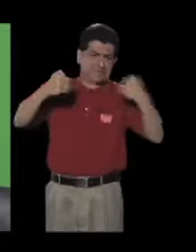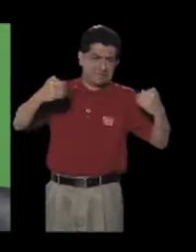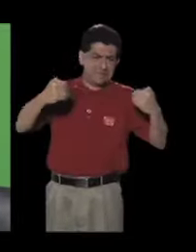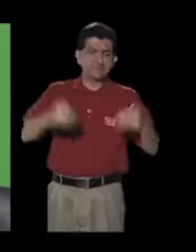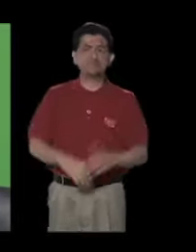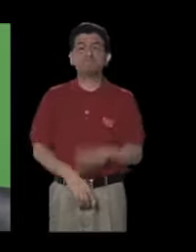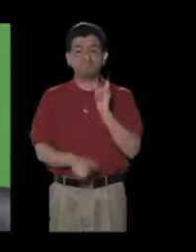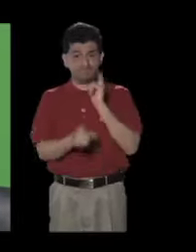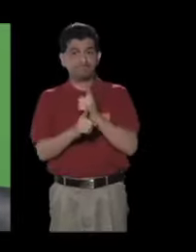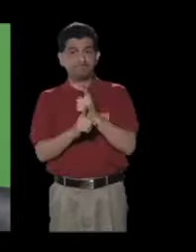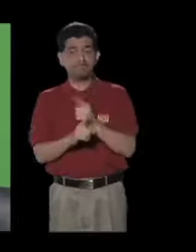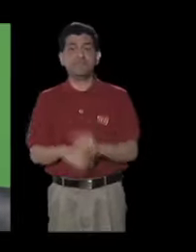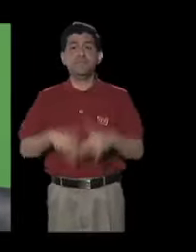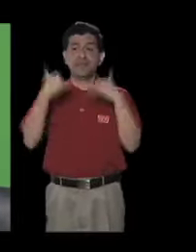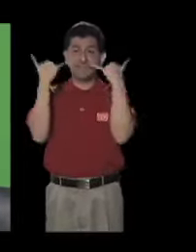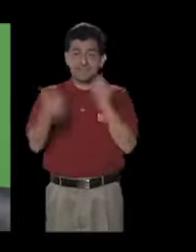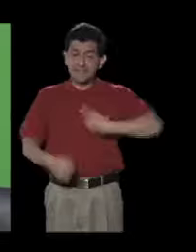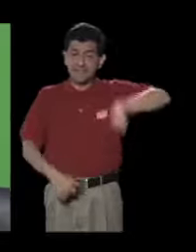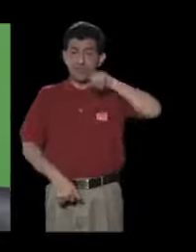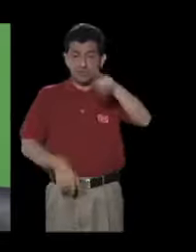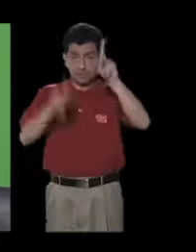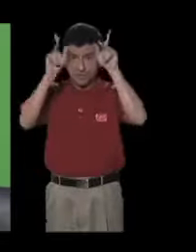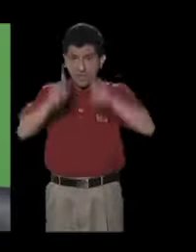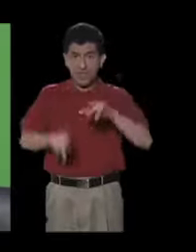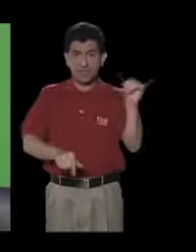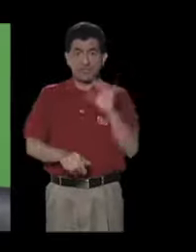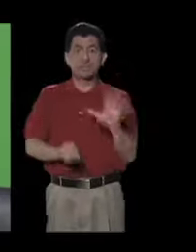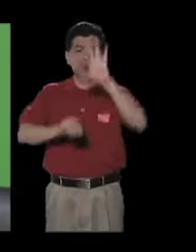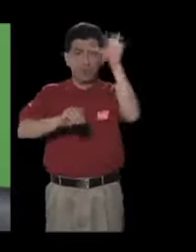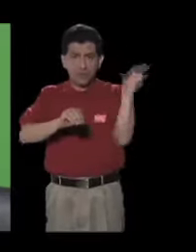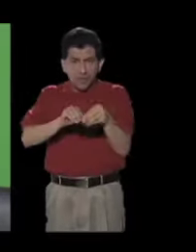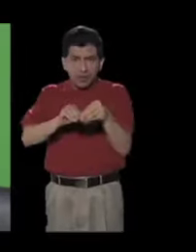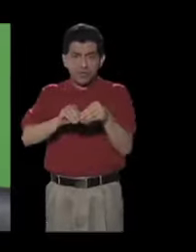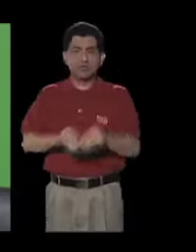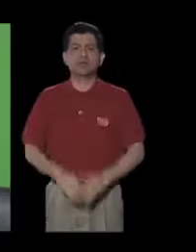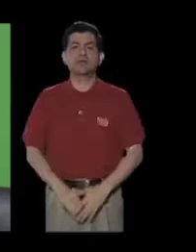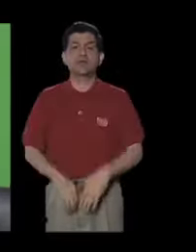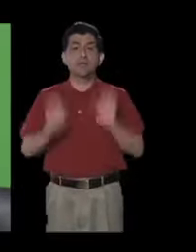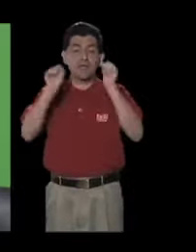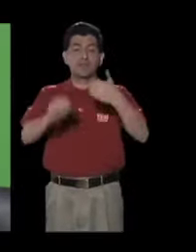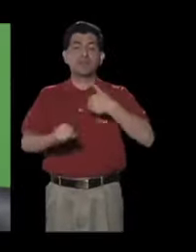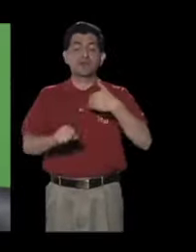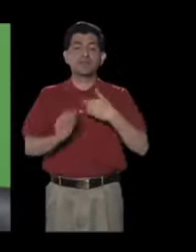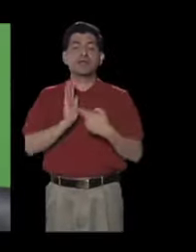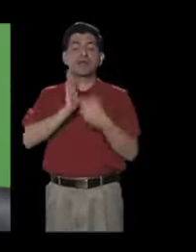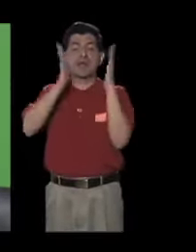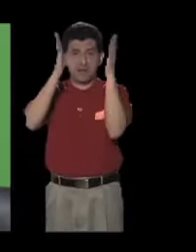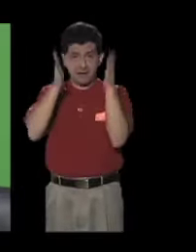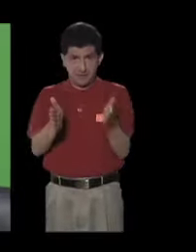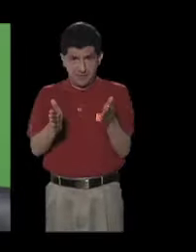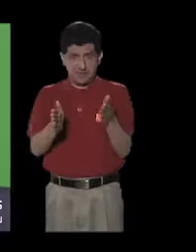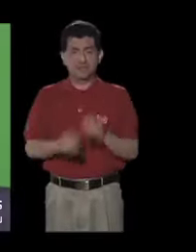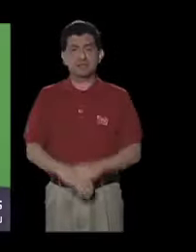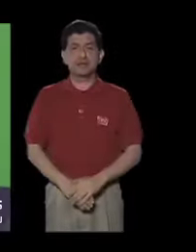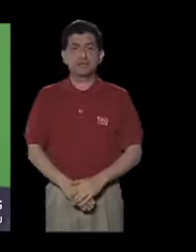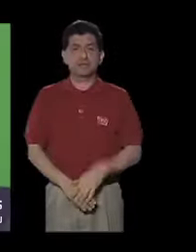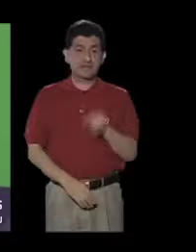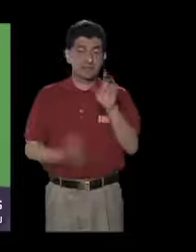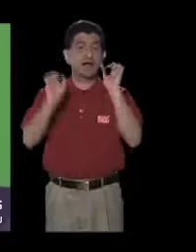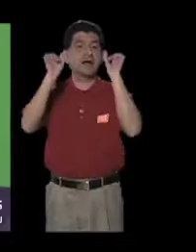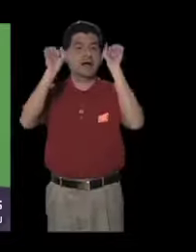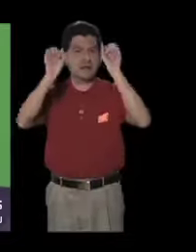marginados, y efectivamente hasta que no logremos que esas personas también se sumen y que por lo menos tengamos una